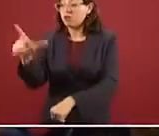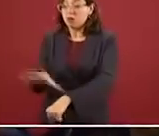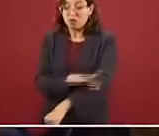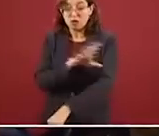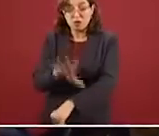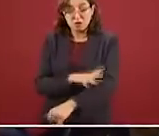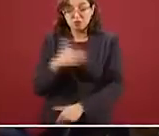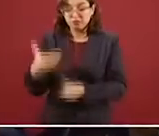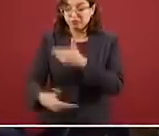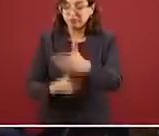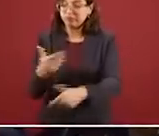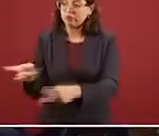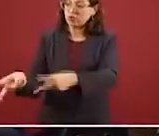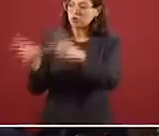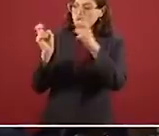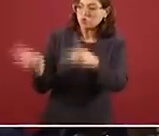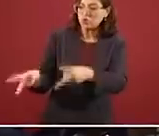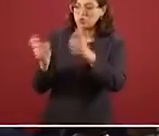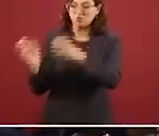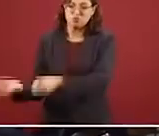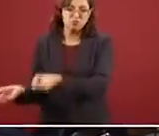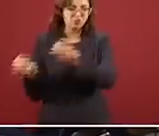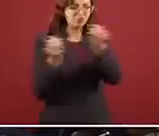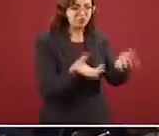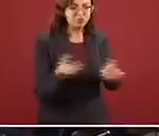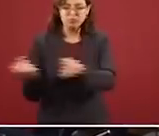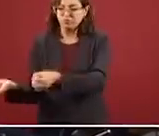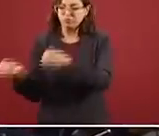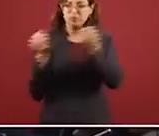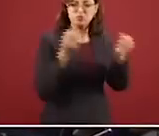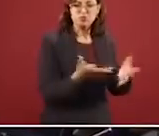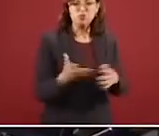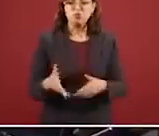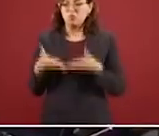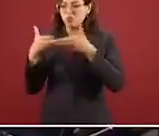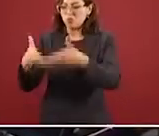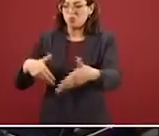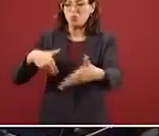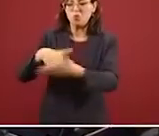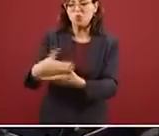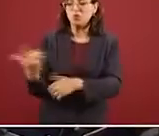eléctrica, los puertos, los aeropuertos.